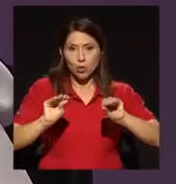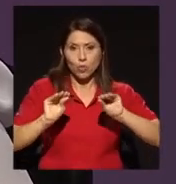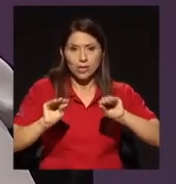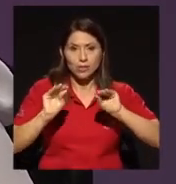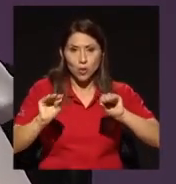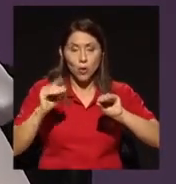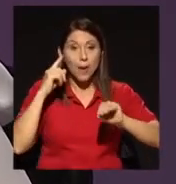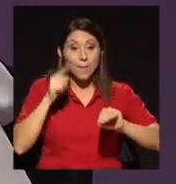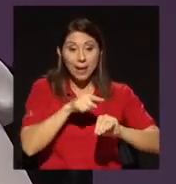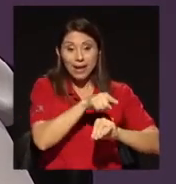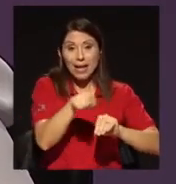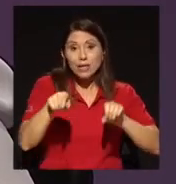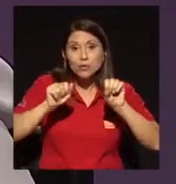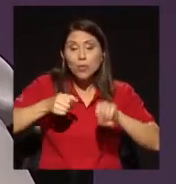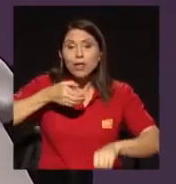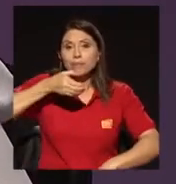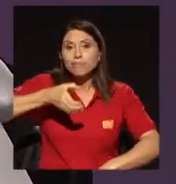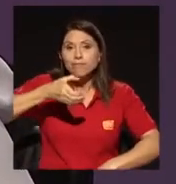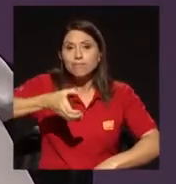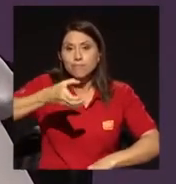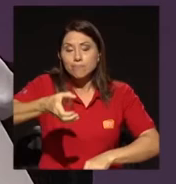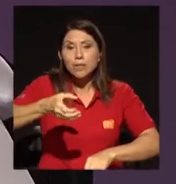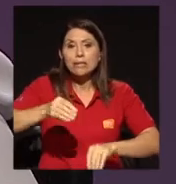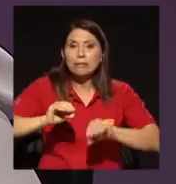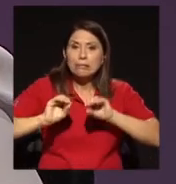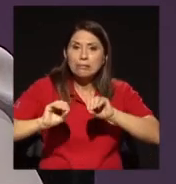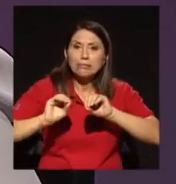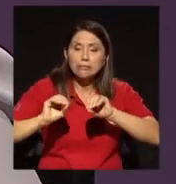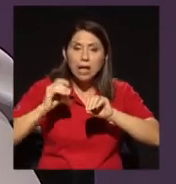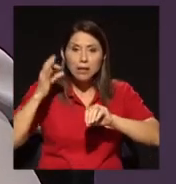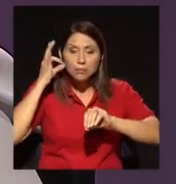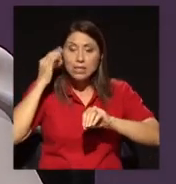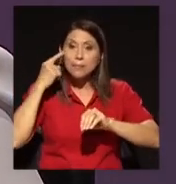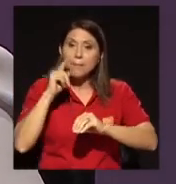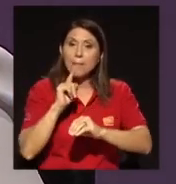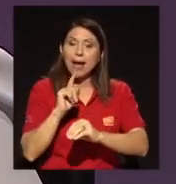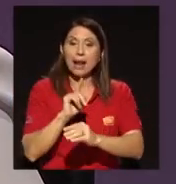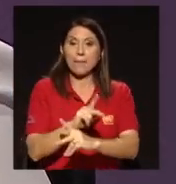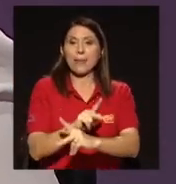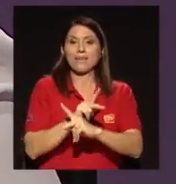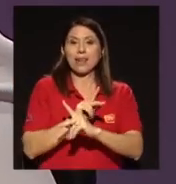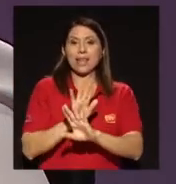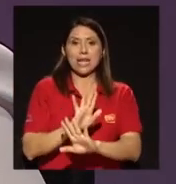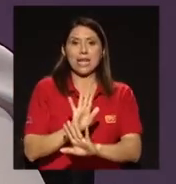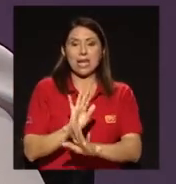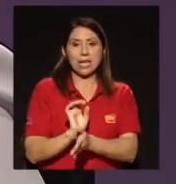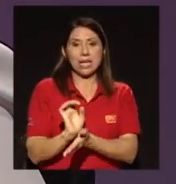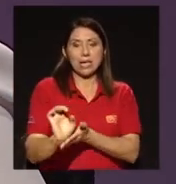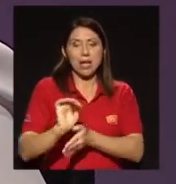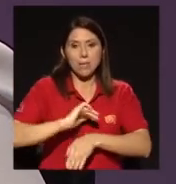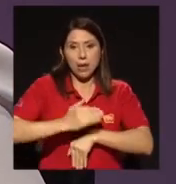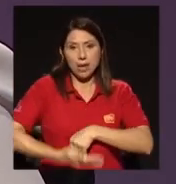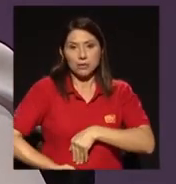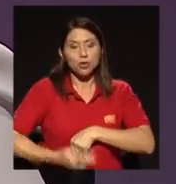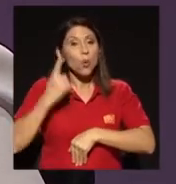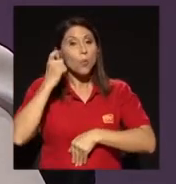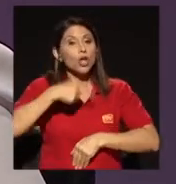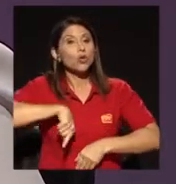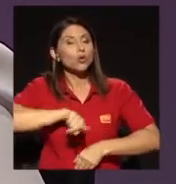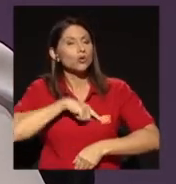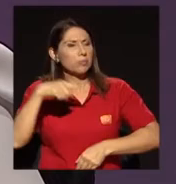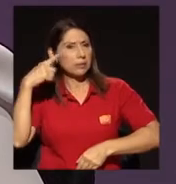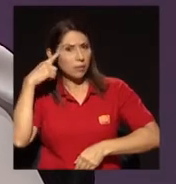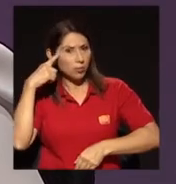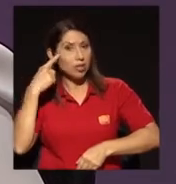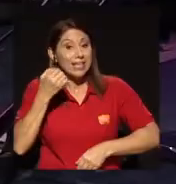las chicas en consejería para prevenir embarazos, porque nuestro lema es muy claro: bueno, si atendemos una niña o